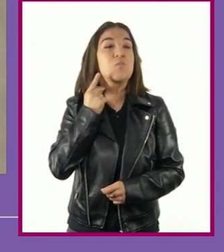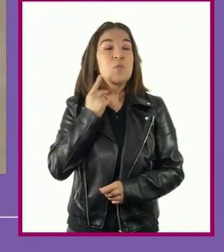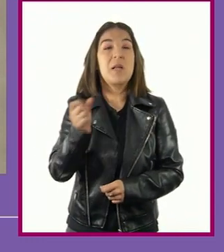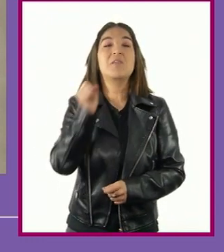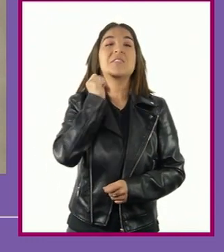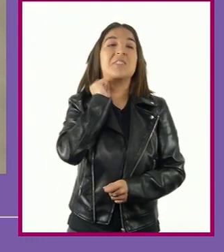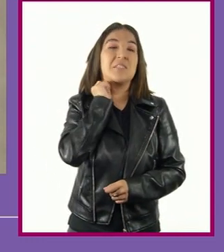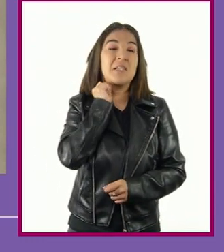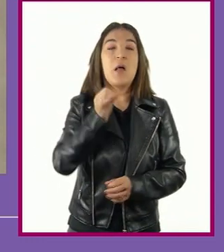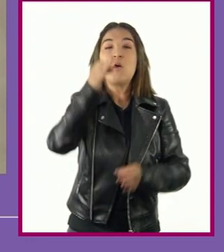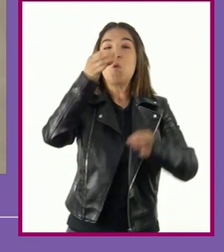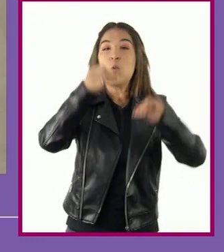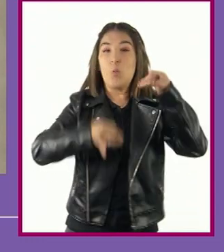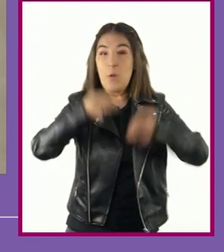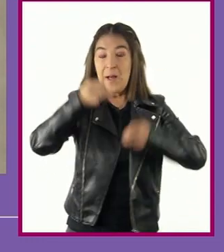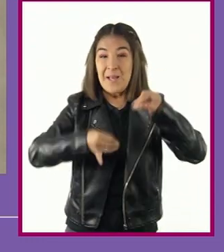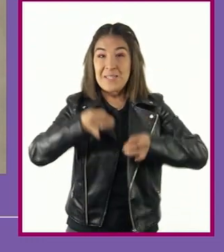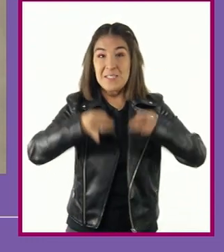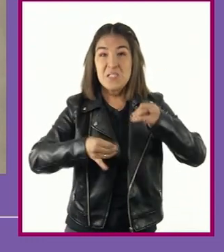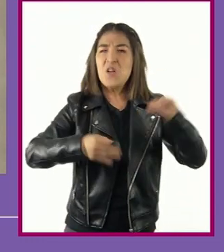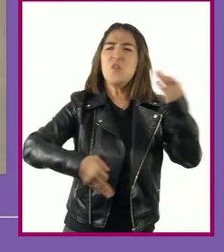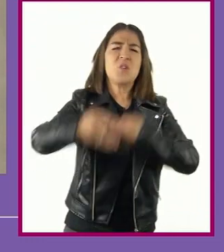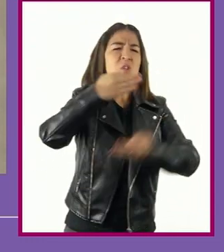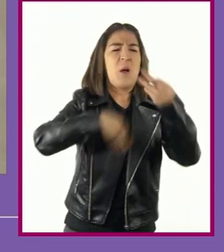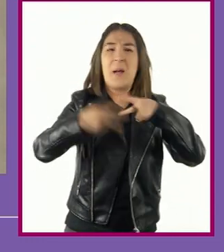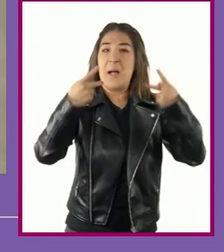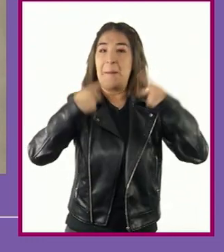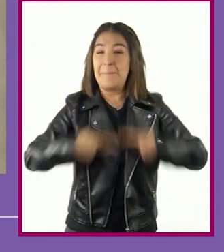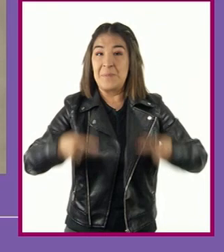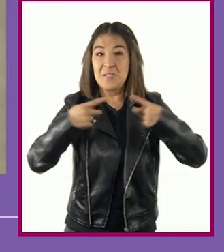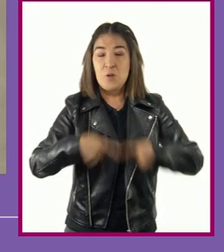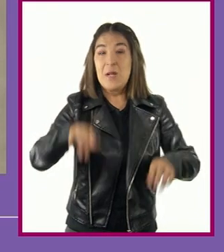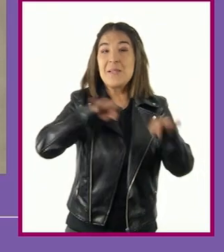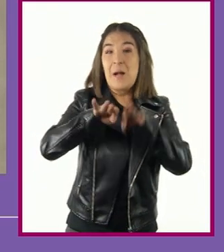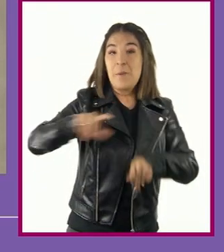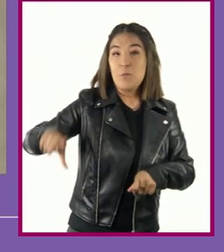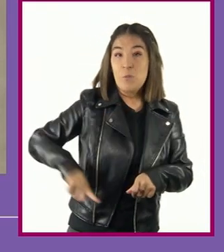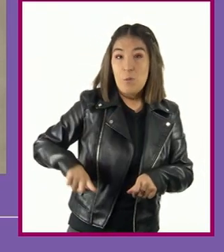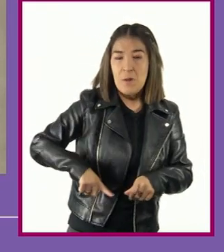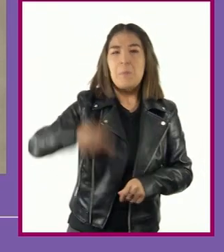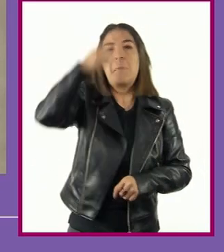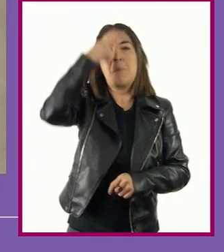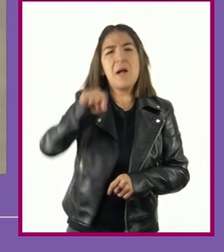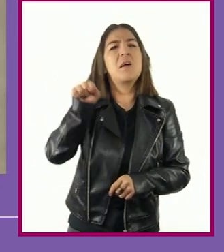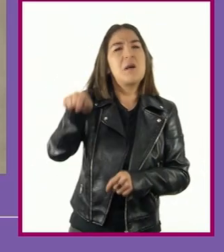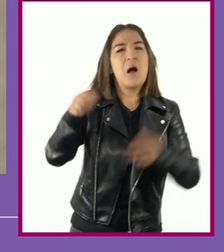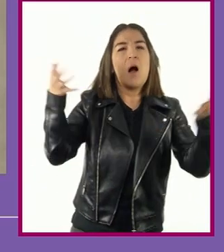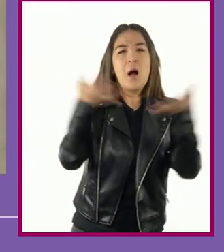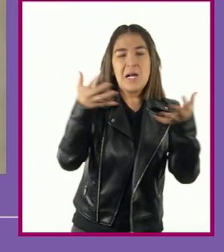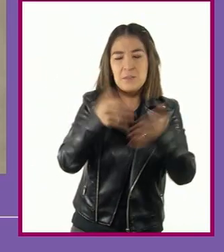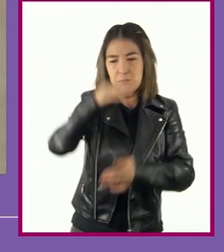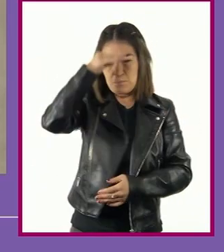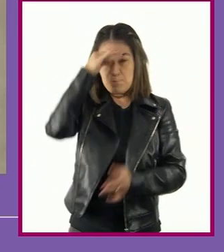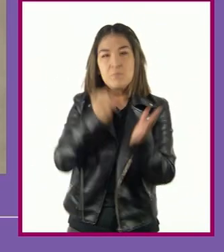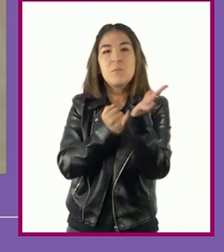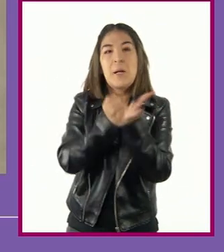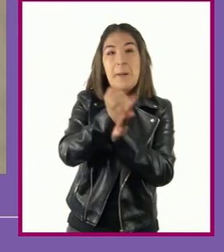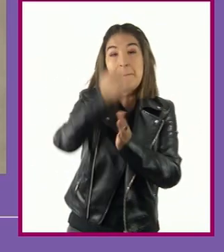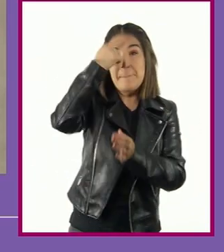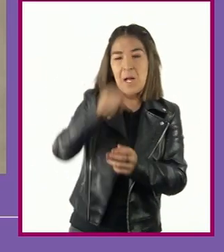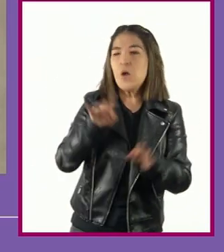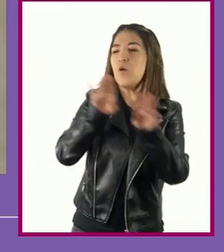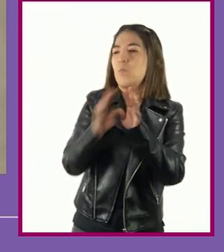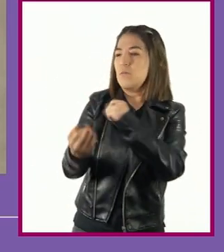senadores, jueces y todo servidor público la oportunidad de tomar decisiones a nuestro